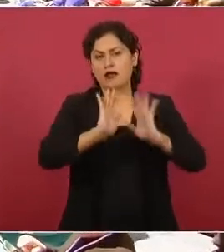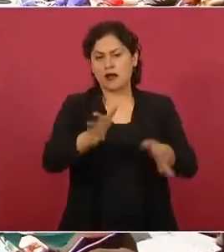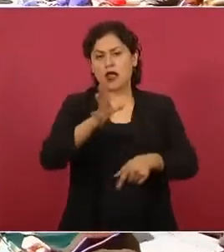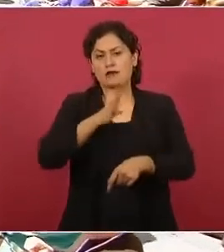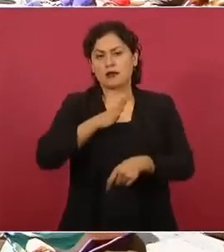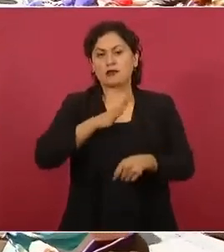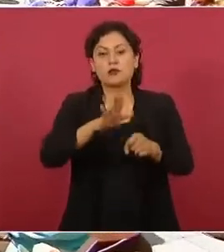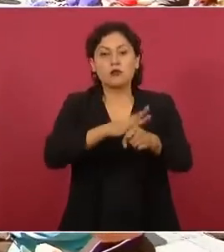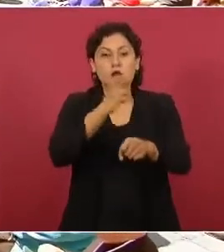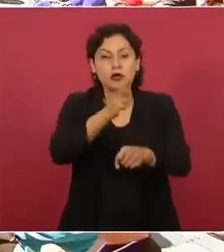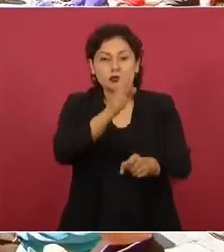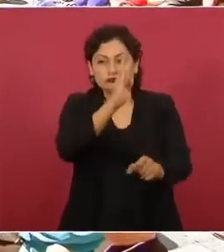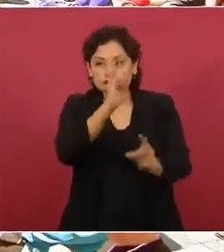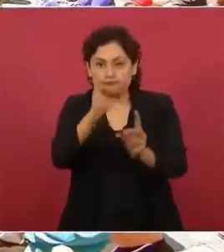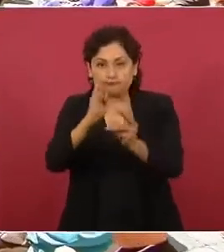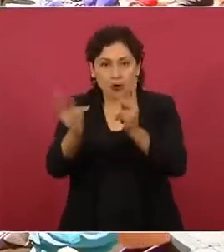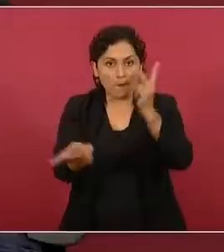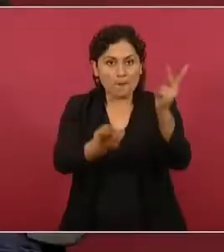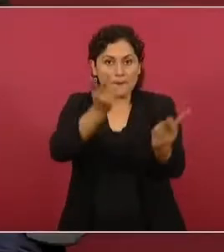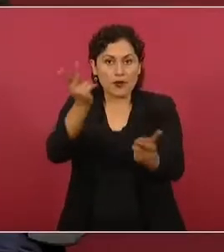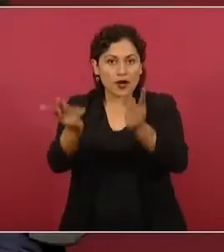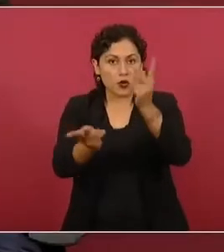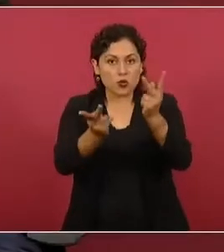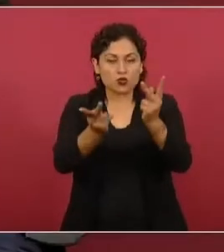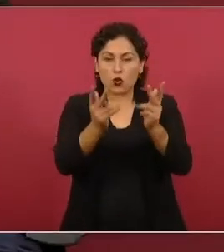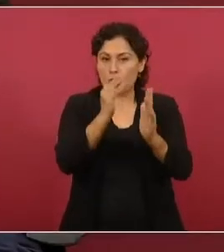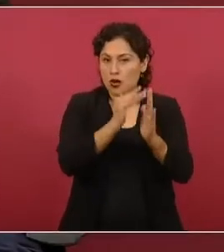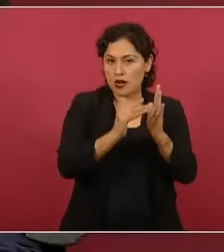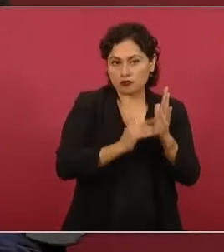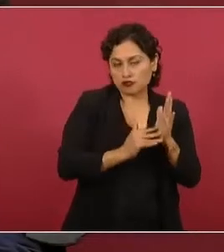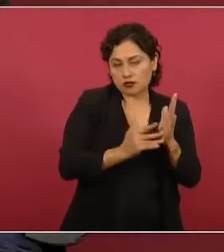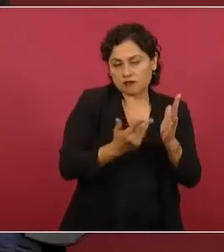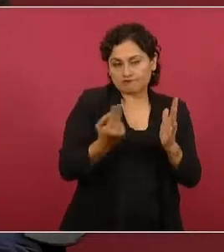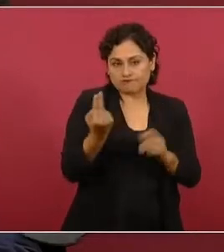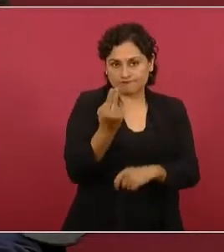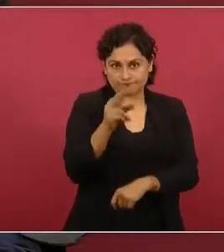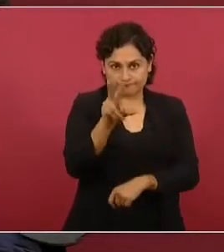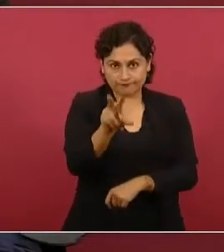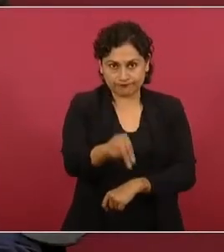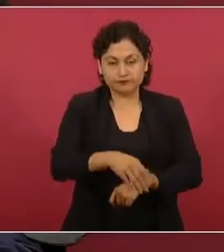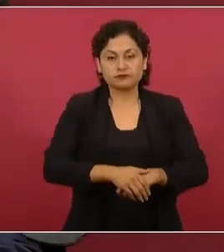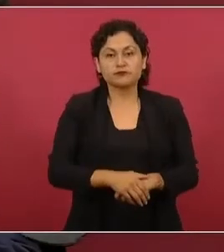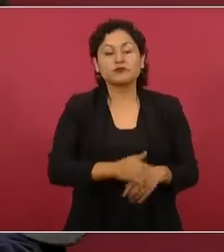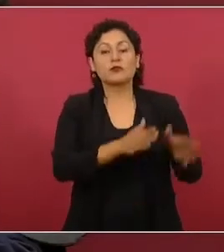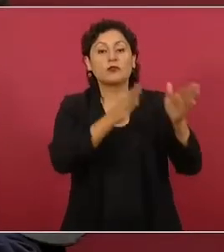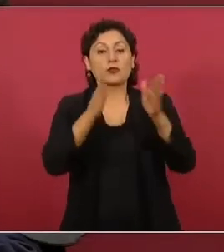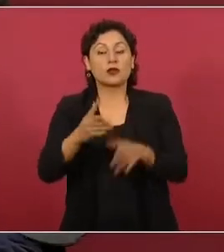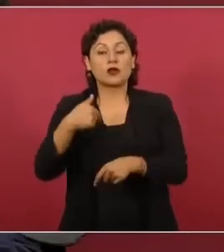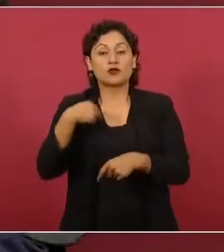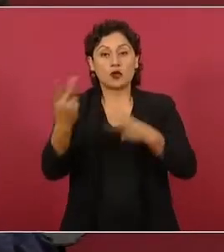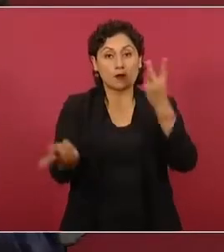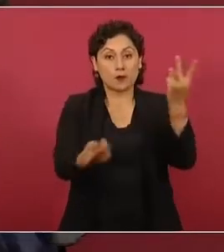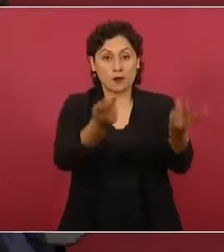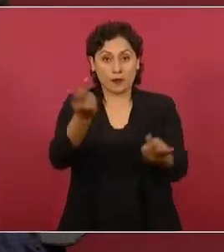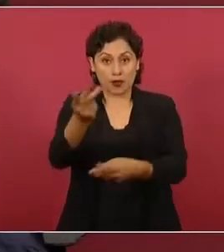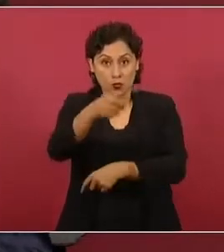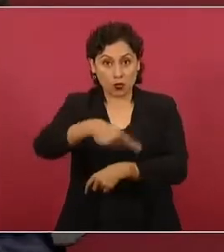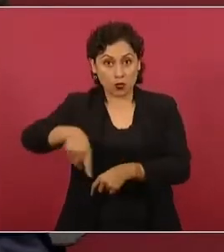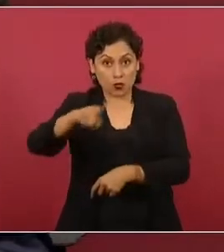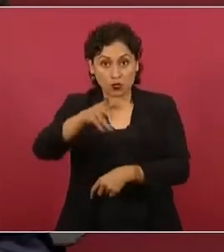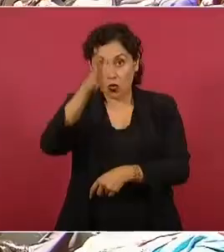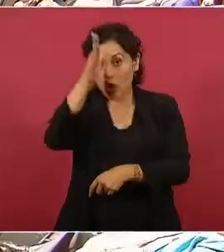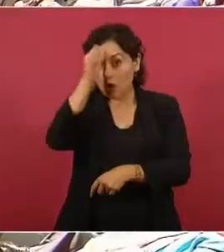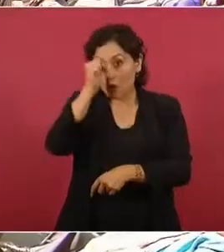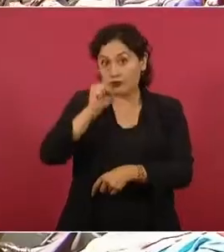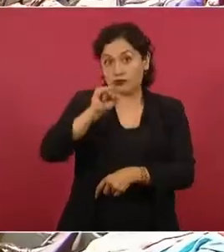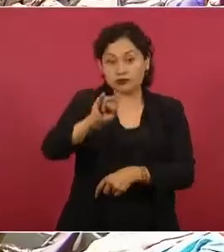y los señores asambleístas dispensar su lectura. Pregunto a las y los miembros de la Asamblea si se aprueba el